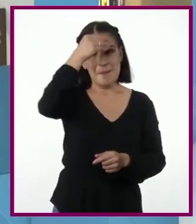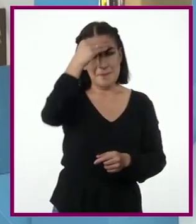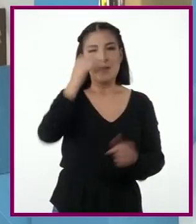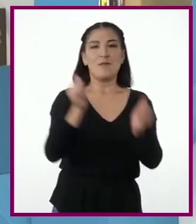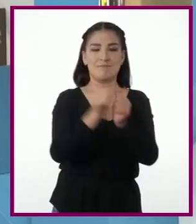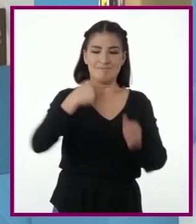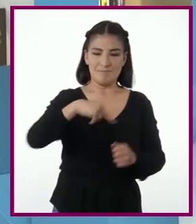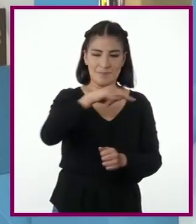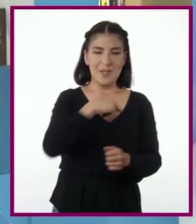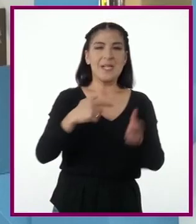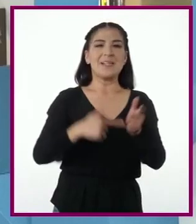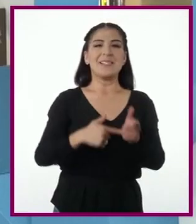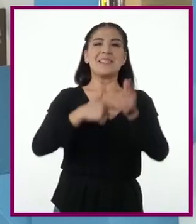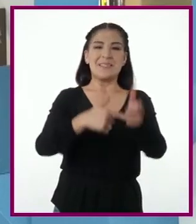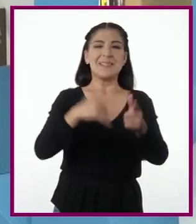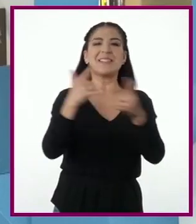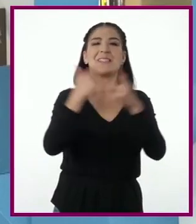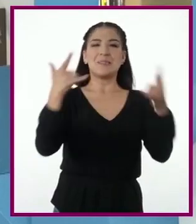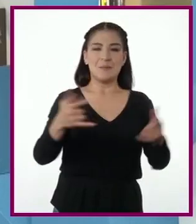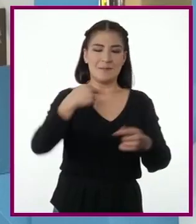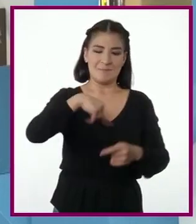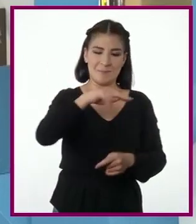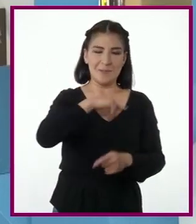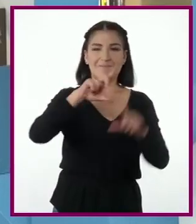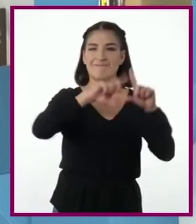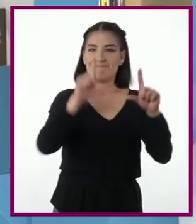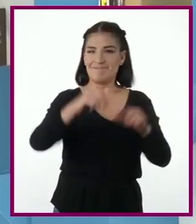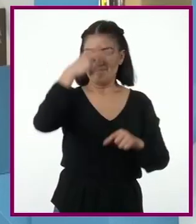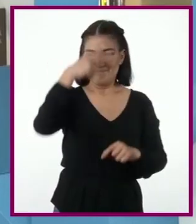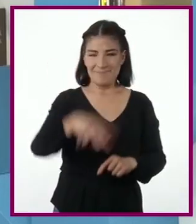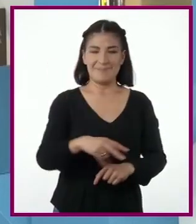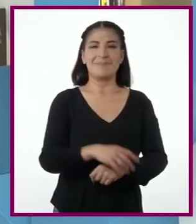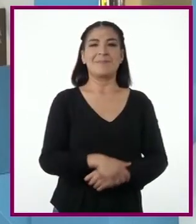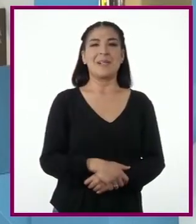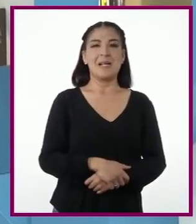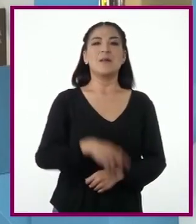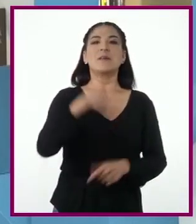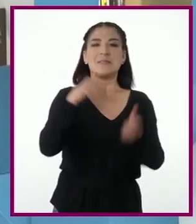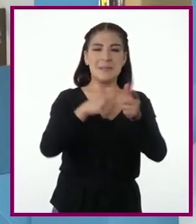la historia de nuestro país. Los esperamos en la siguiente sesión